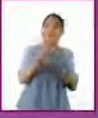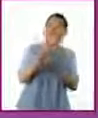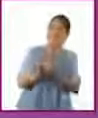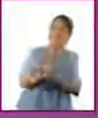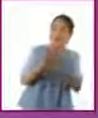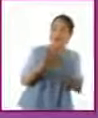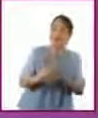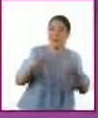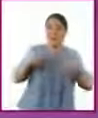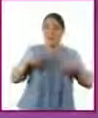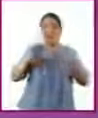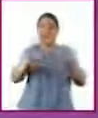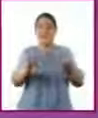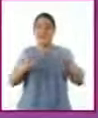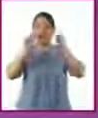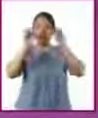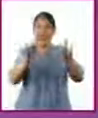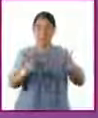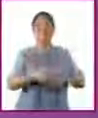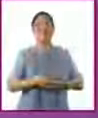mago.